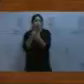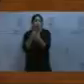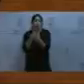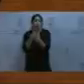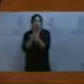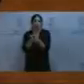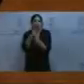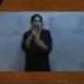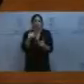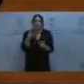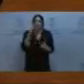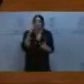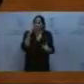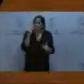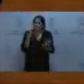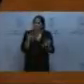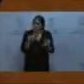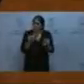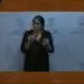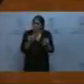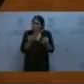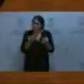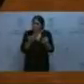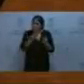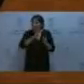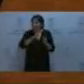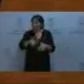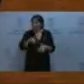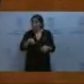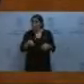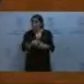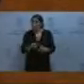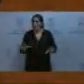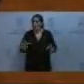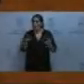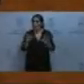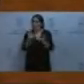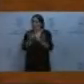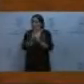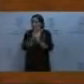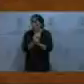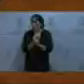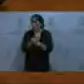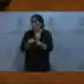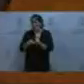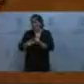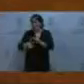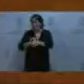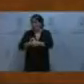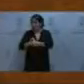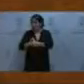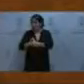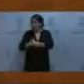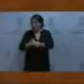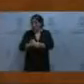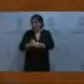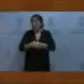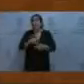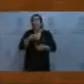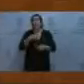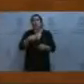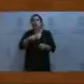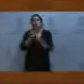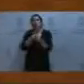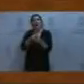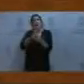que me temo, señora consejera? Que al final esto sea un paripé, y me haría poca gracia. que fueron para IP, oye, yo te indemnizo con